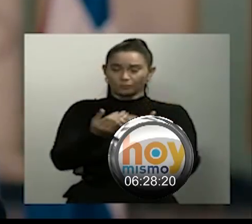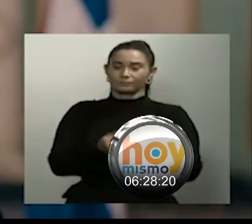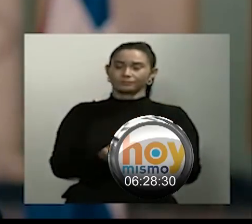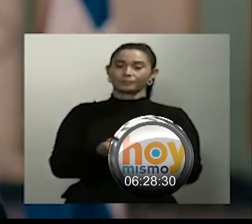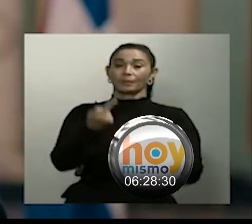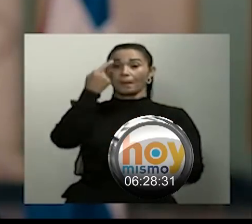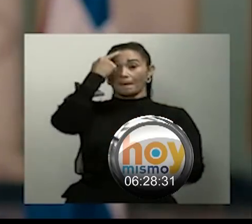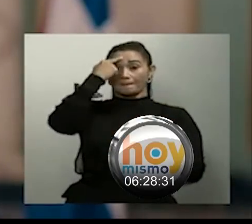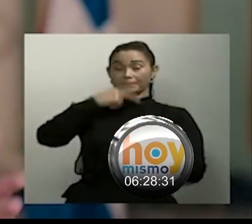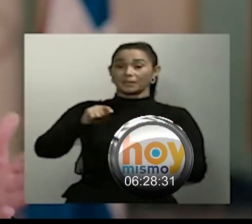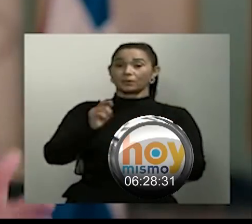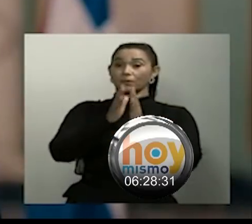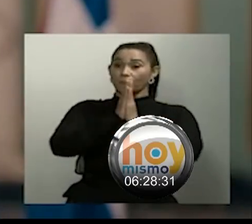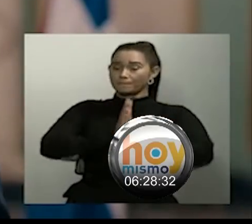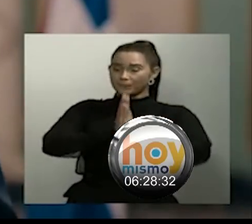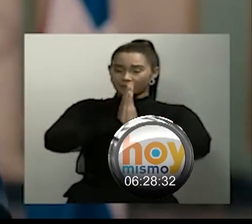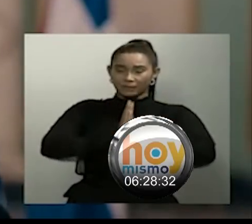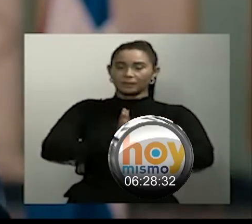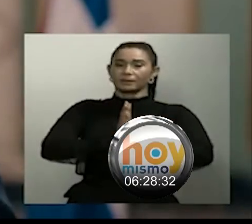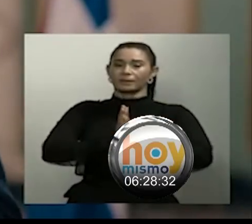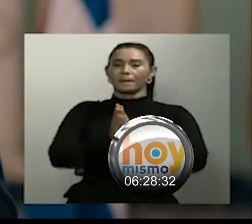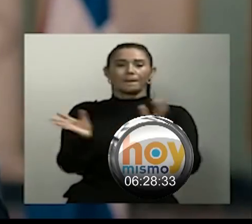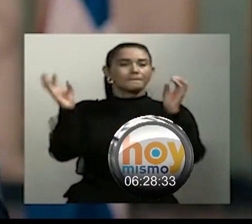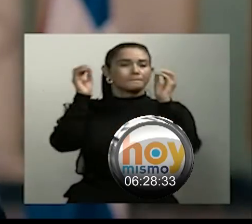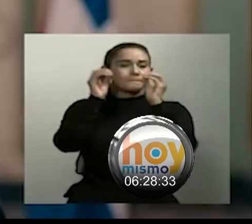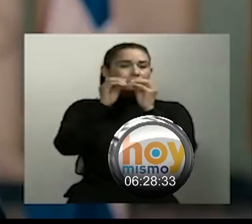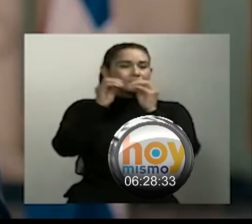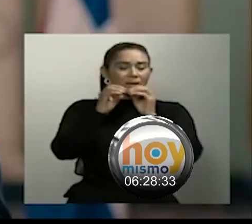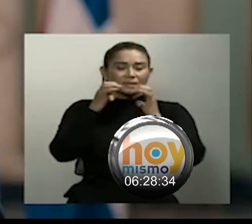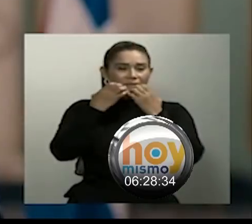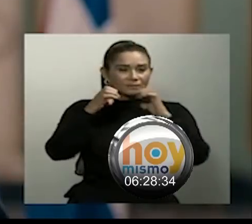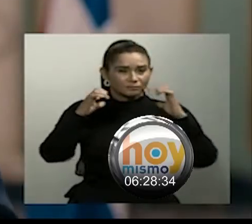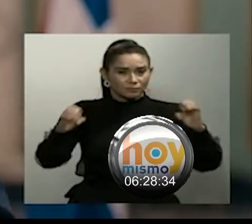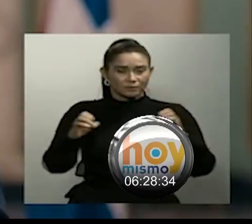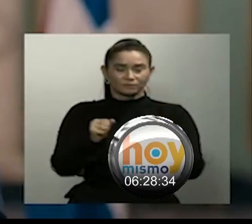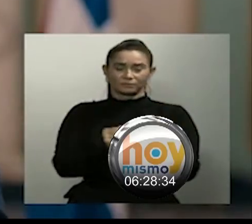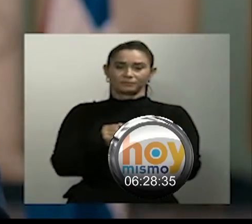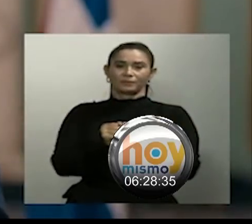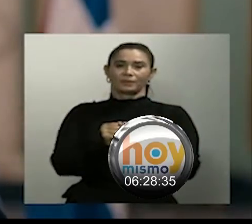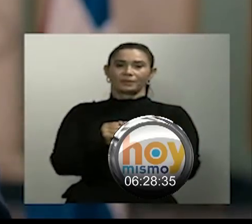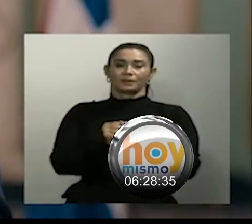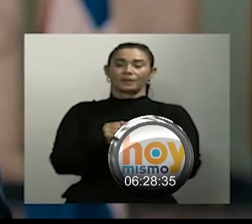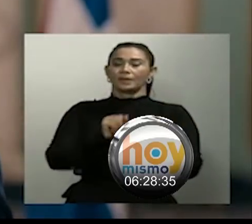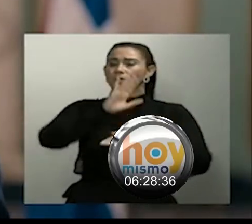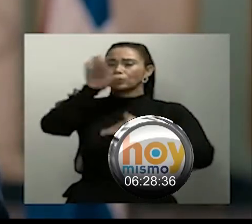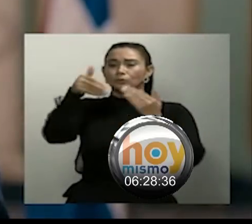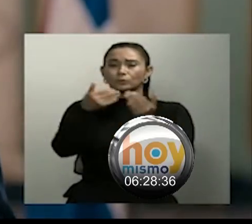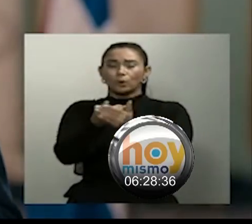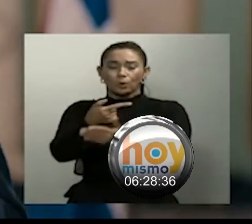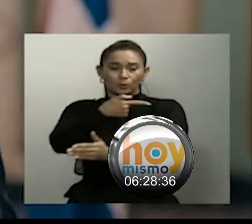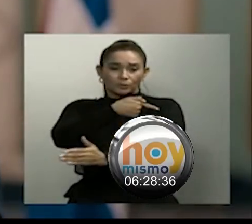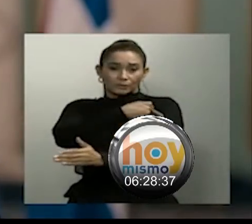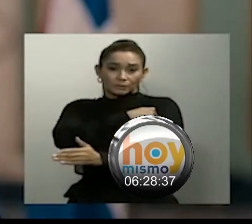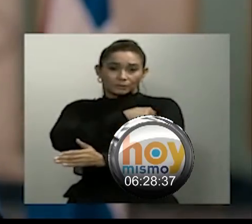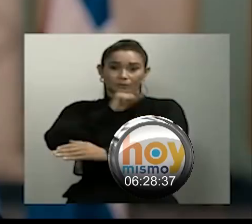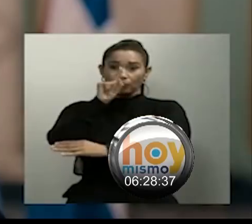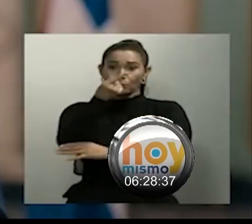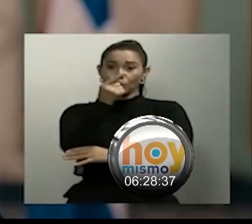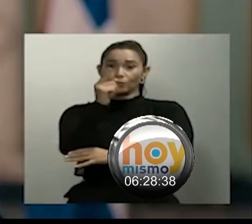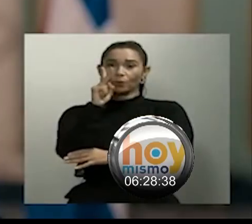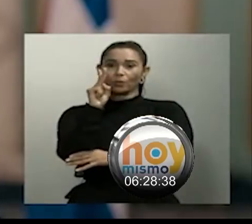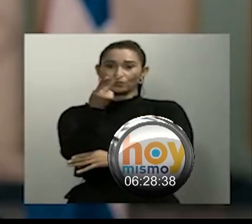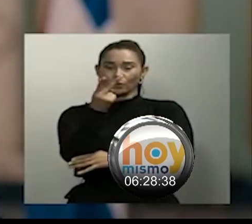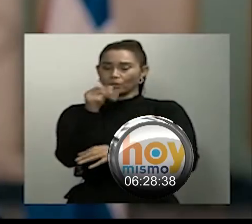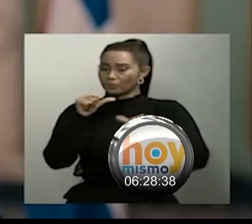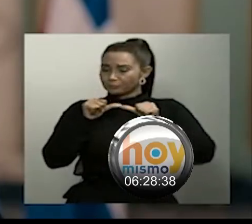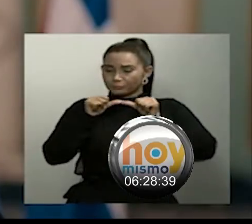llamaba así. Y ha llovido mucho. Exactamente, iba a completar eso, que Homero ya es un... Yo lo puedo decir hasta veterano